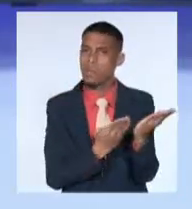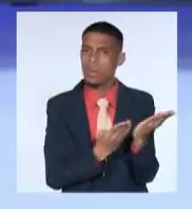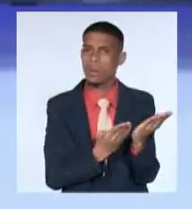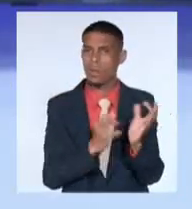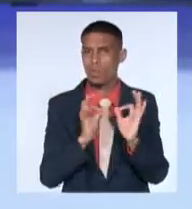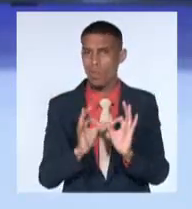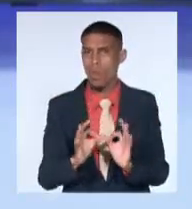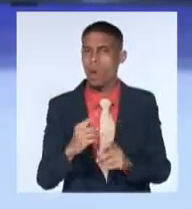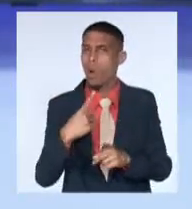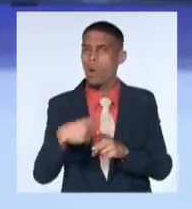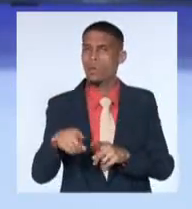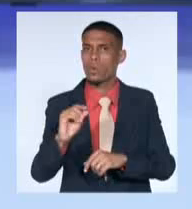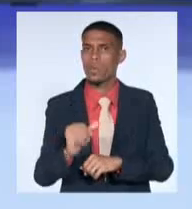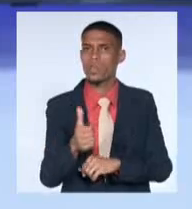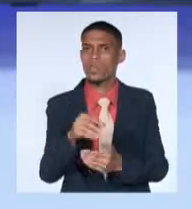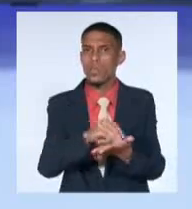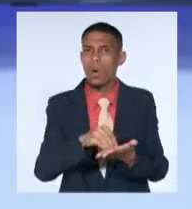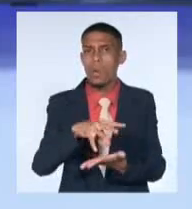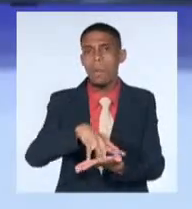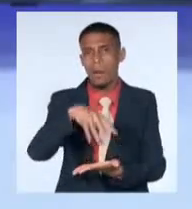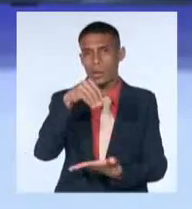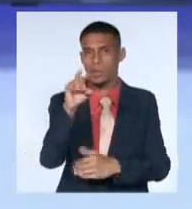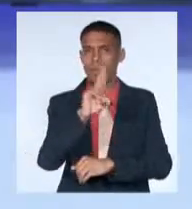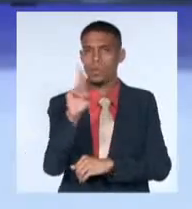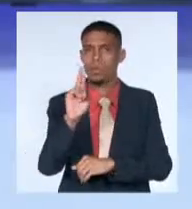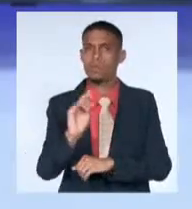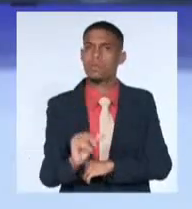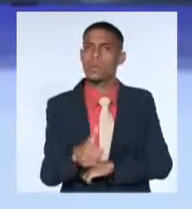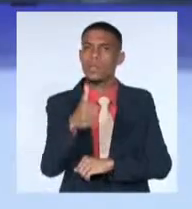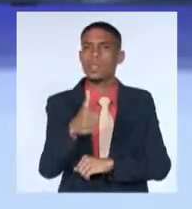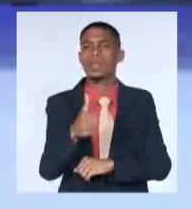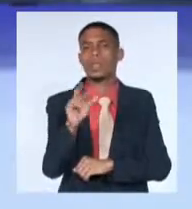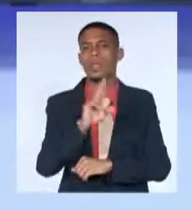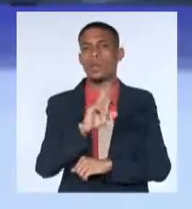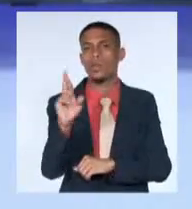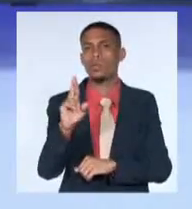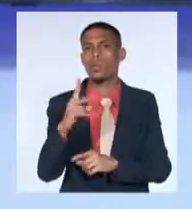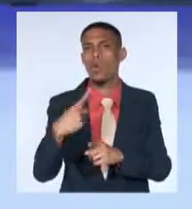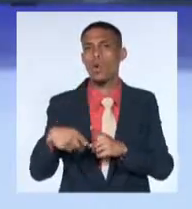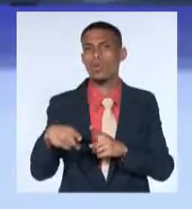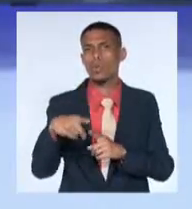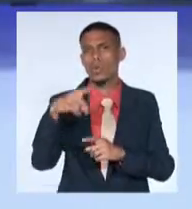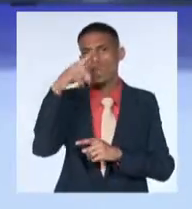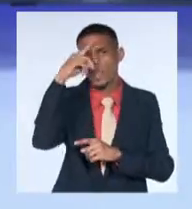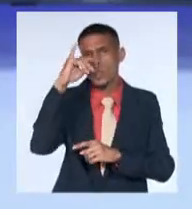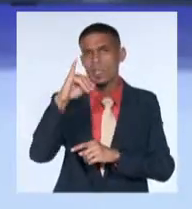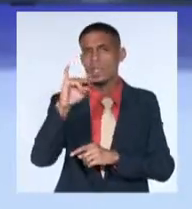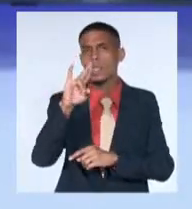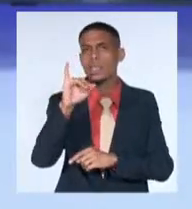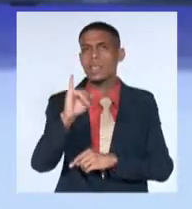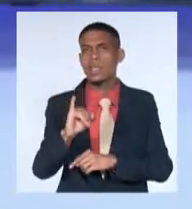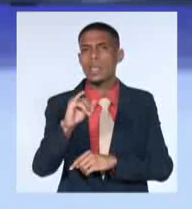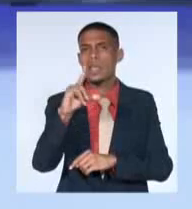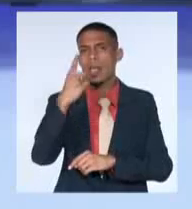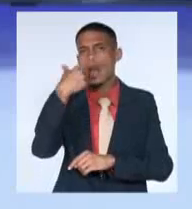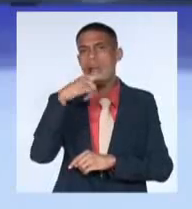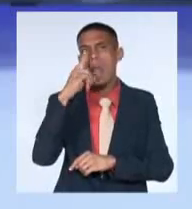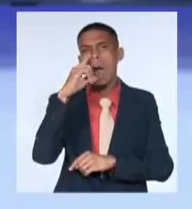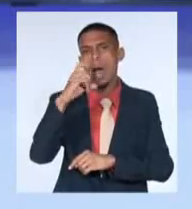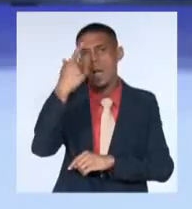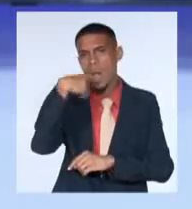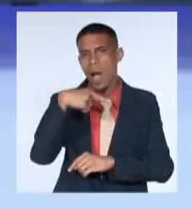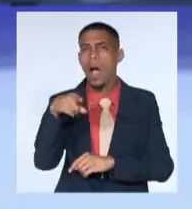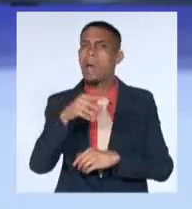oficial, efectuada en el Palacio de la Revolución, al presidente de Sri Lanka, Ranil Wickremesinghe, quien llegó a La Habana para participar en la cumbre